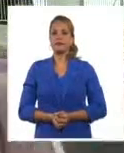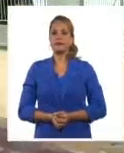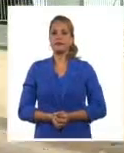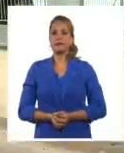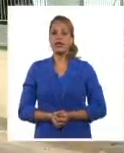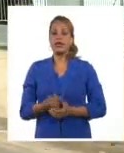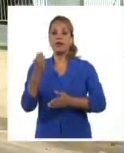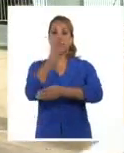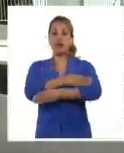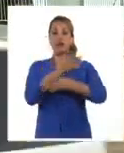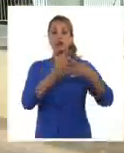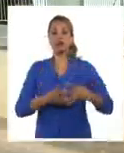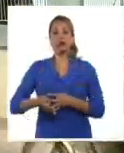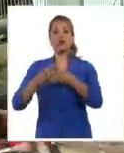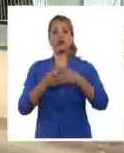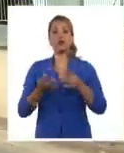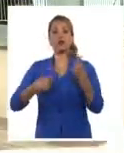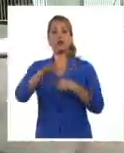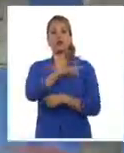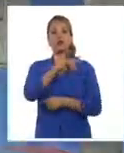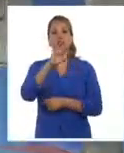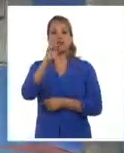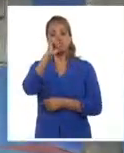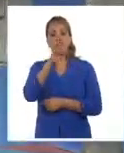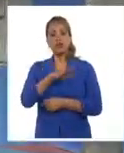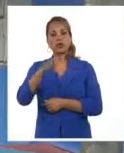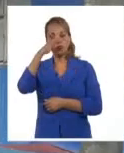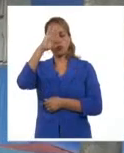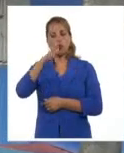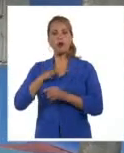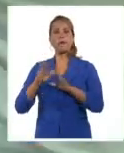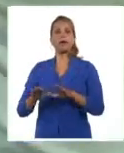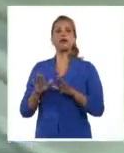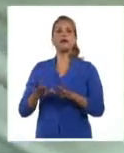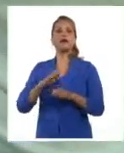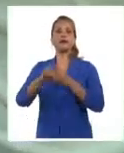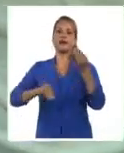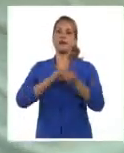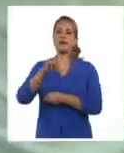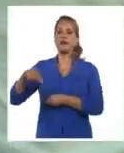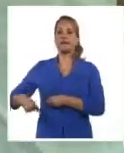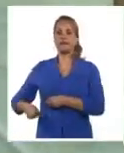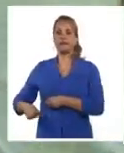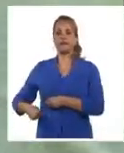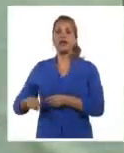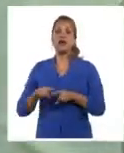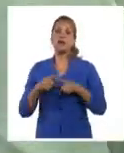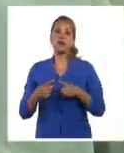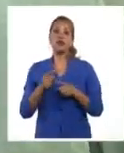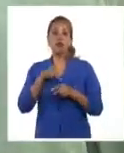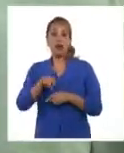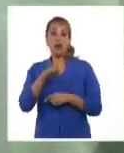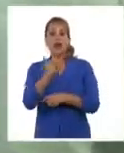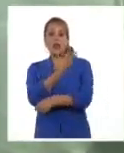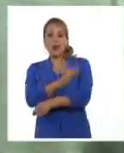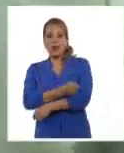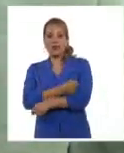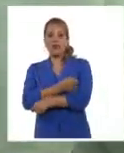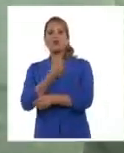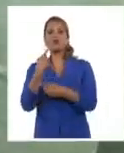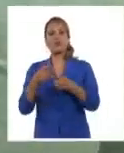El bloqueo estadounidense contra 8 niños cubanos que esperan por un trasplante hepático. Por eso, esta es una donación